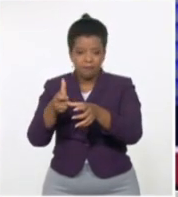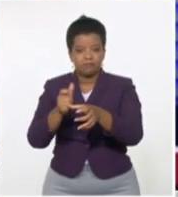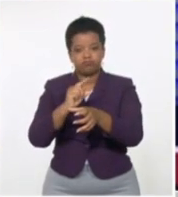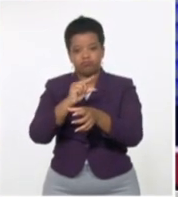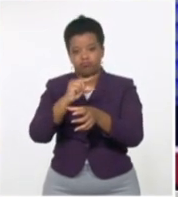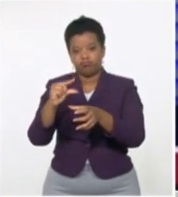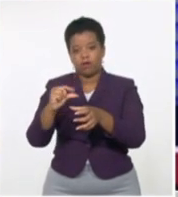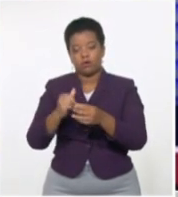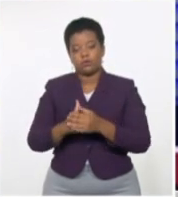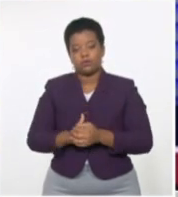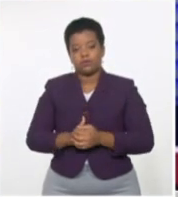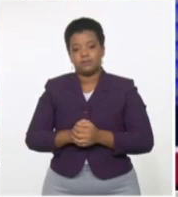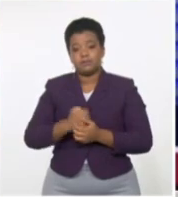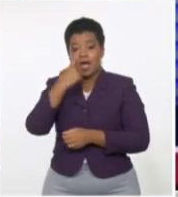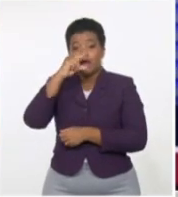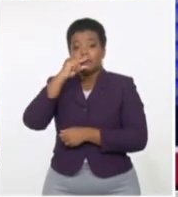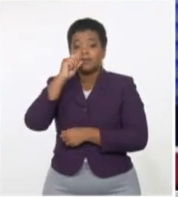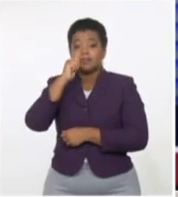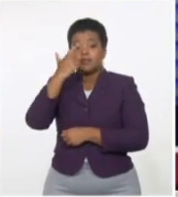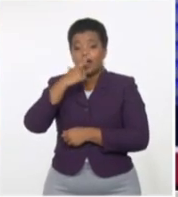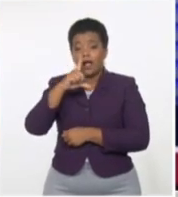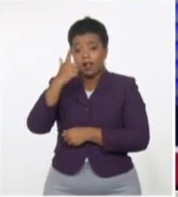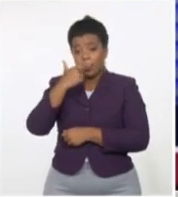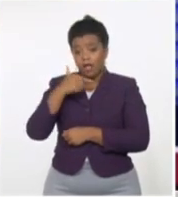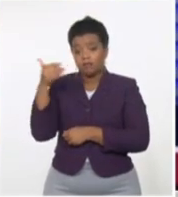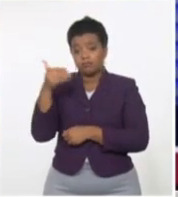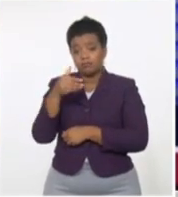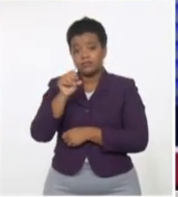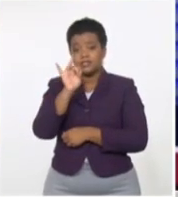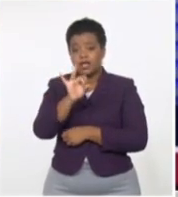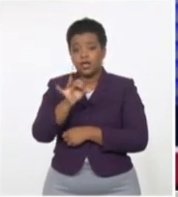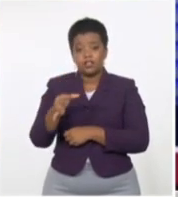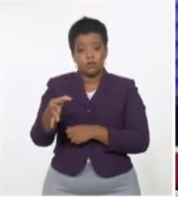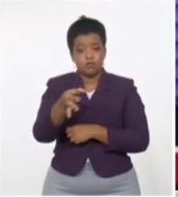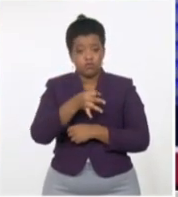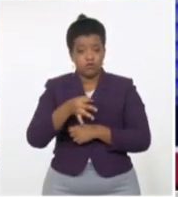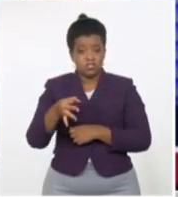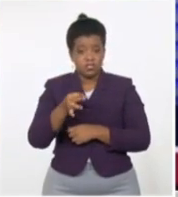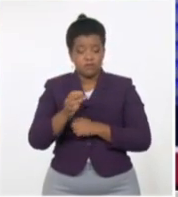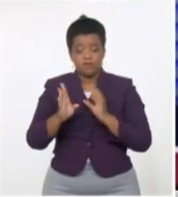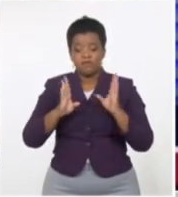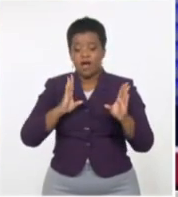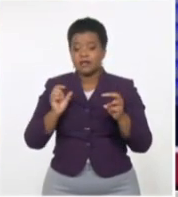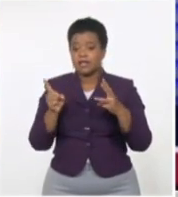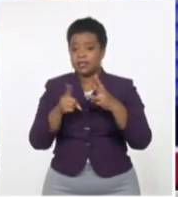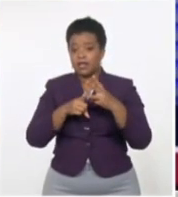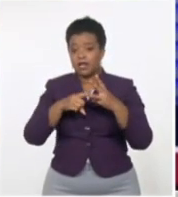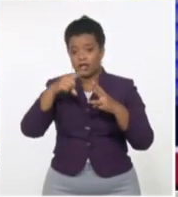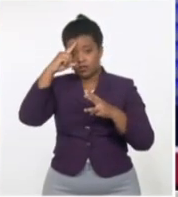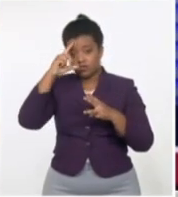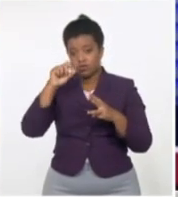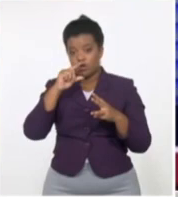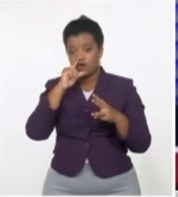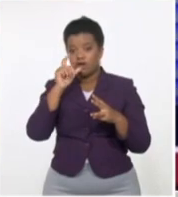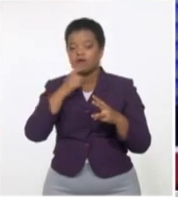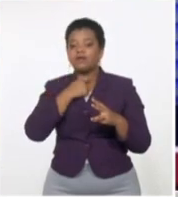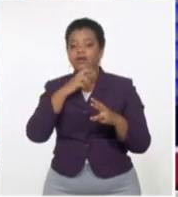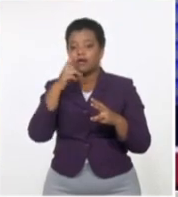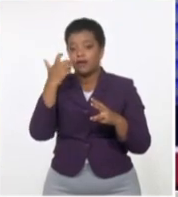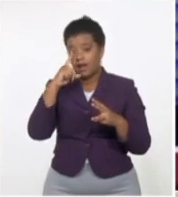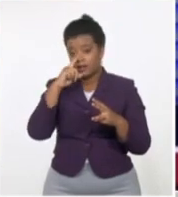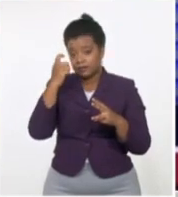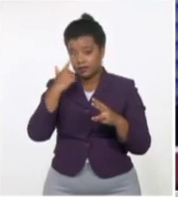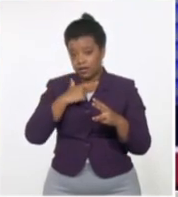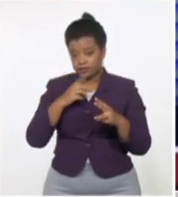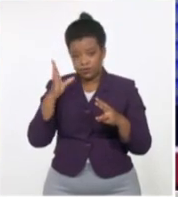Abdala va a participar en los 7 municipios que no están incluidos en el estudio de fase 3 de Soberana. Vamos a intervenir